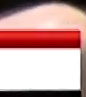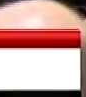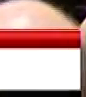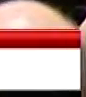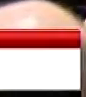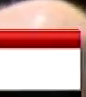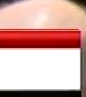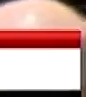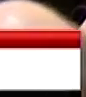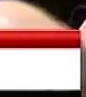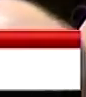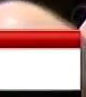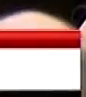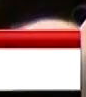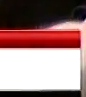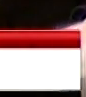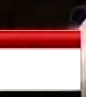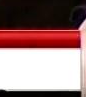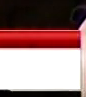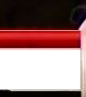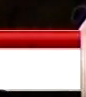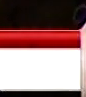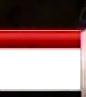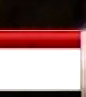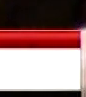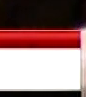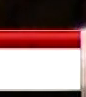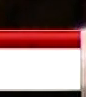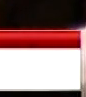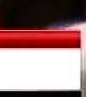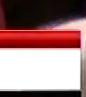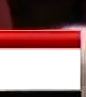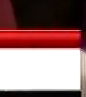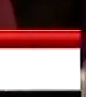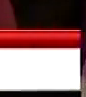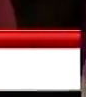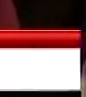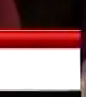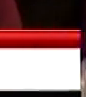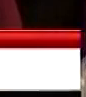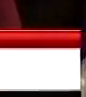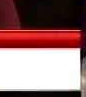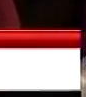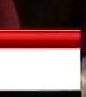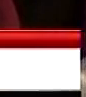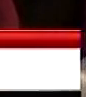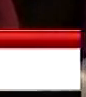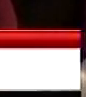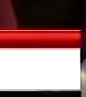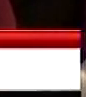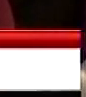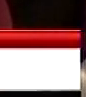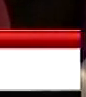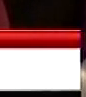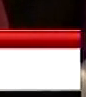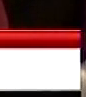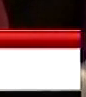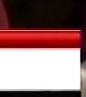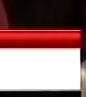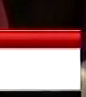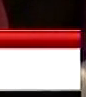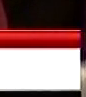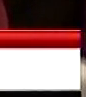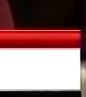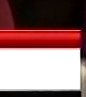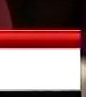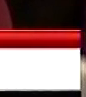presidente, ¿qué está pasando con los encargados, con las instituciones que se encargan, que están ahí todos sus funcionarios,